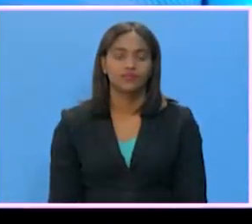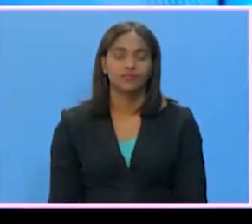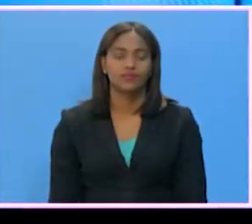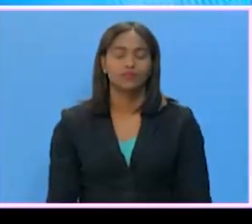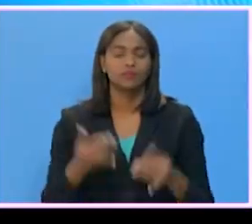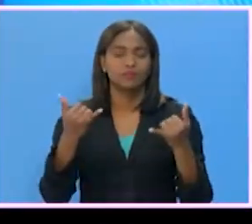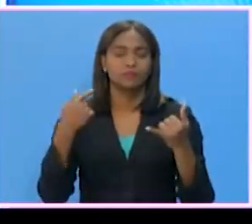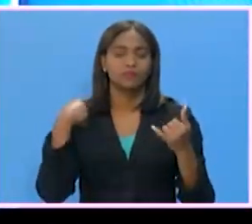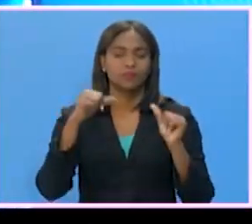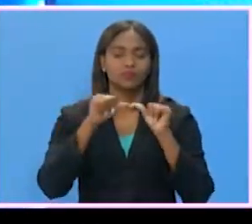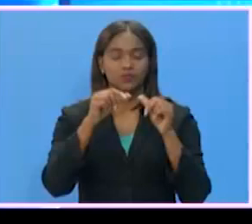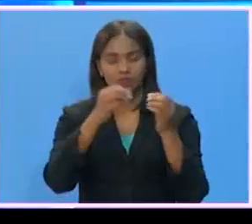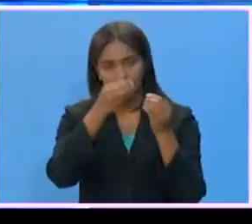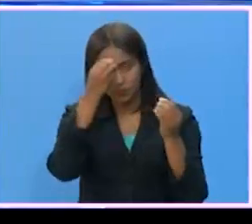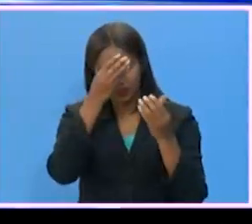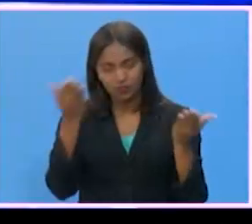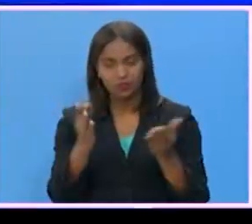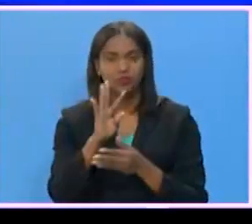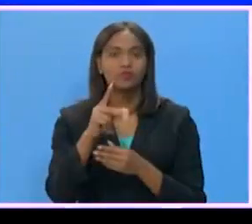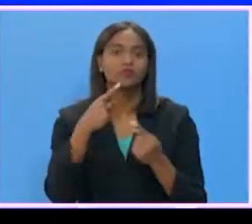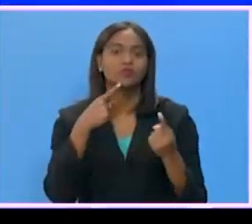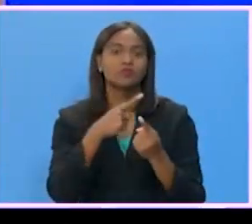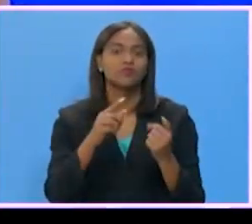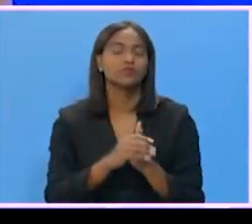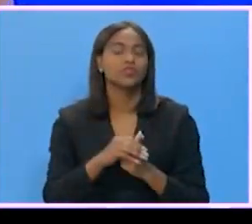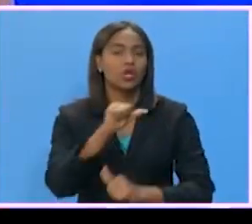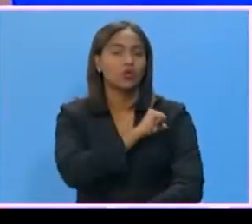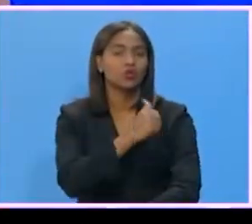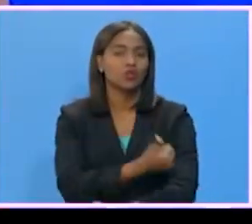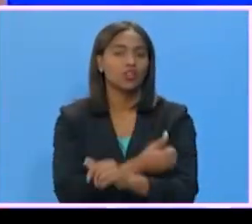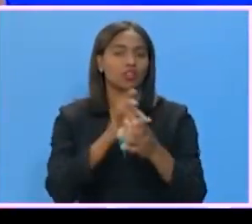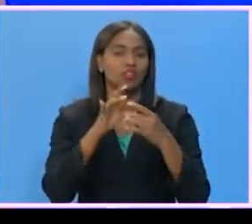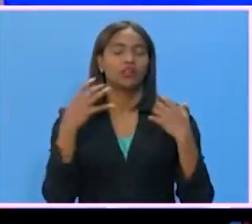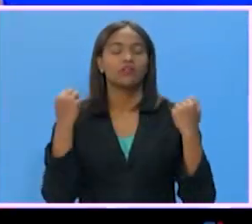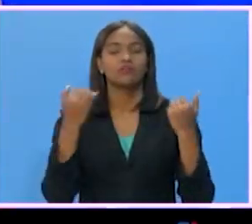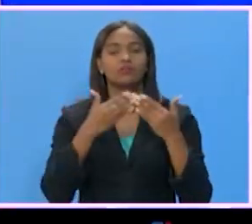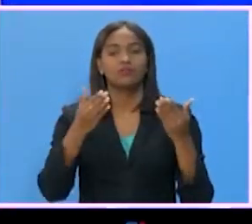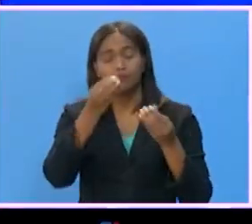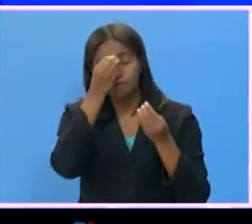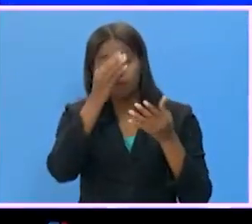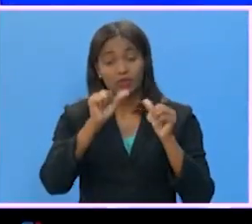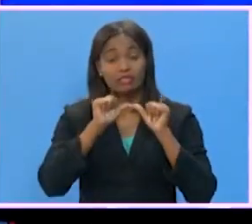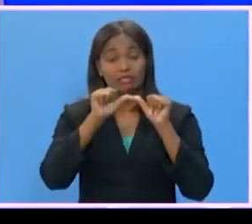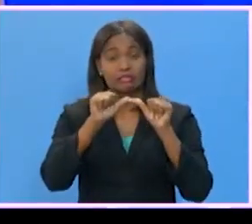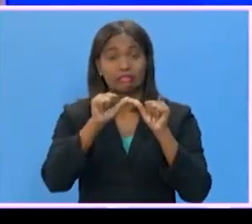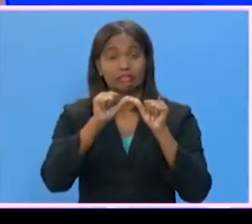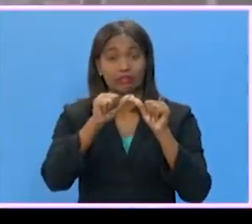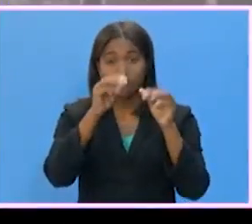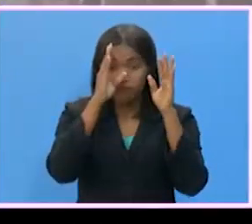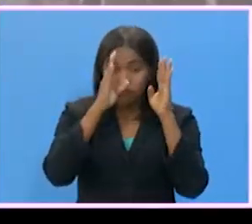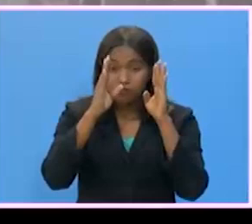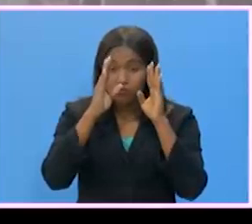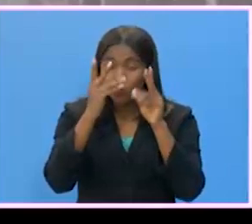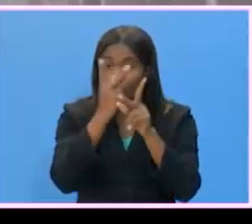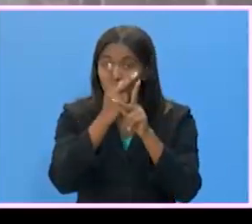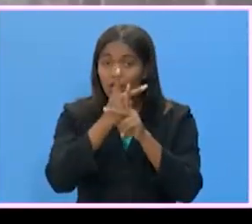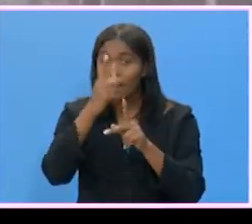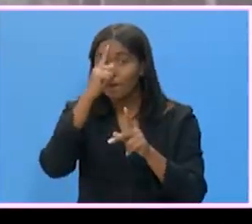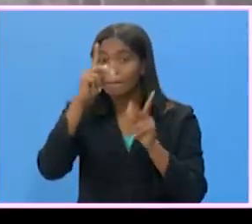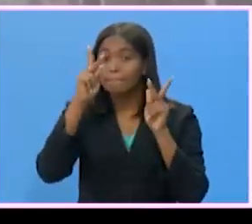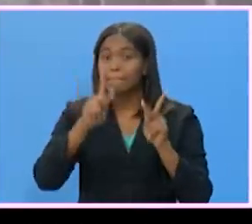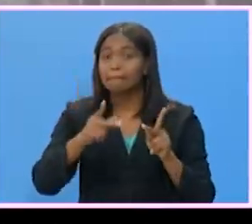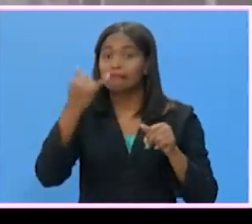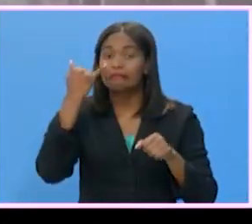Señores, estamos de vuelta con más en 4RD Noticias. Las autoridades de salud pública mantienen estrecha vigilancia para impedir el ingreso al